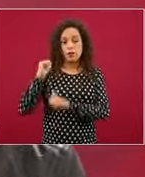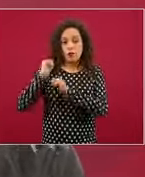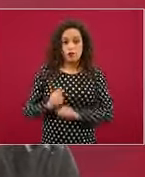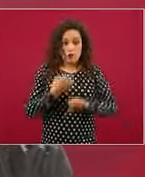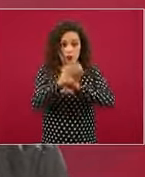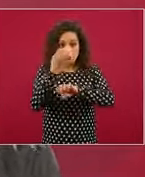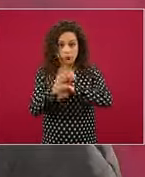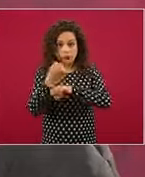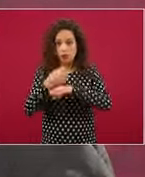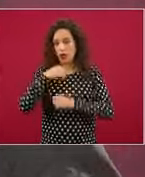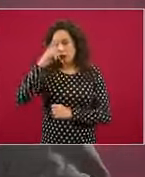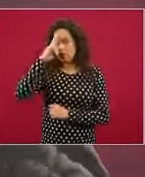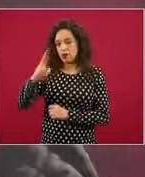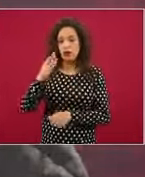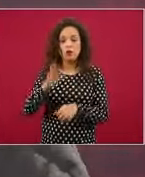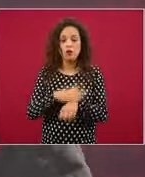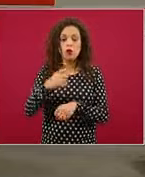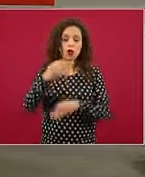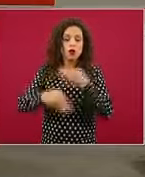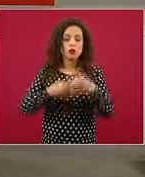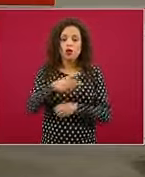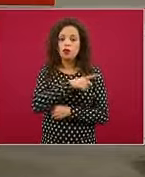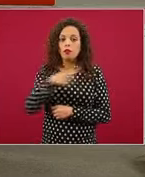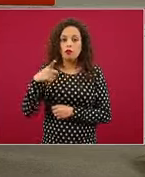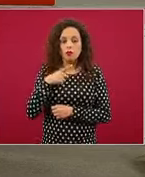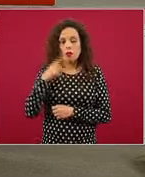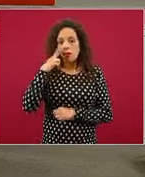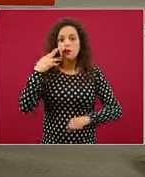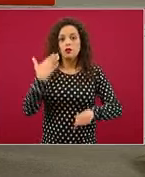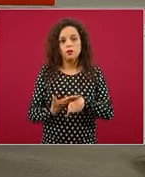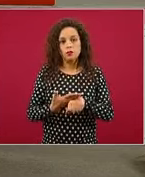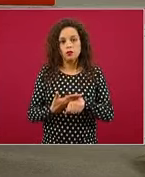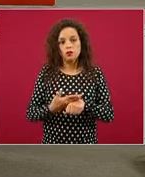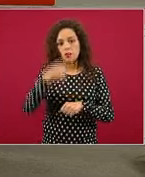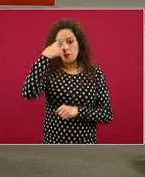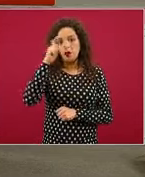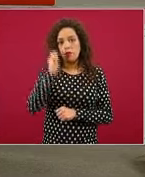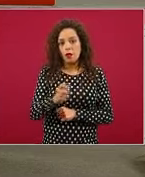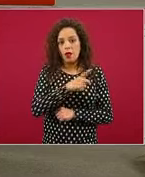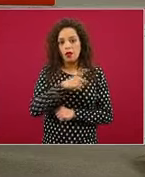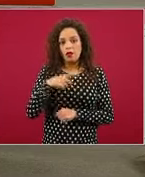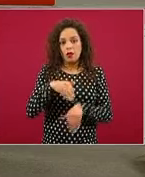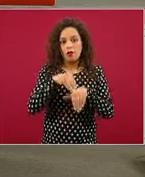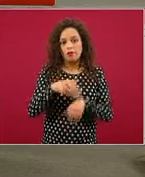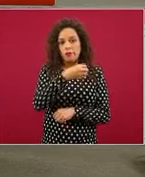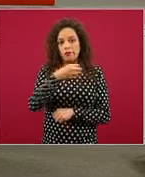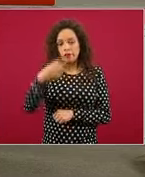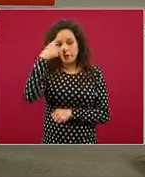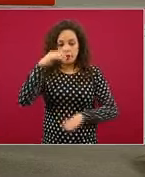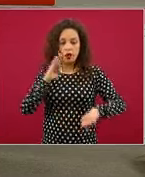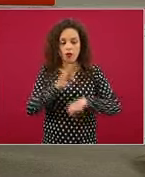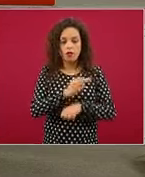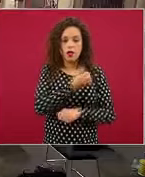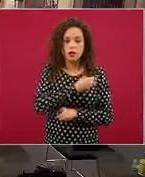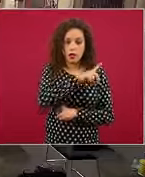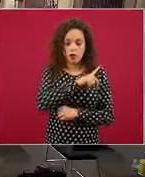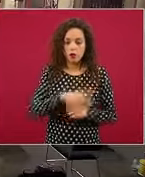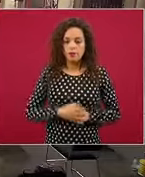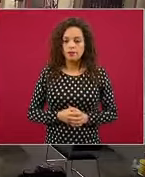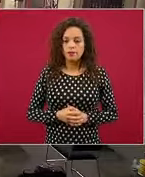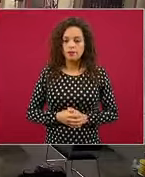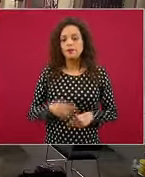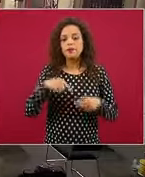atañe a todos y todas como ciudadanas y ciudadanos para tomar acciones de protección de nuestra salud. Vamos a abrir